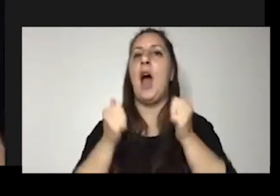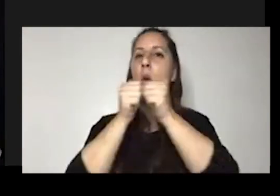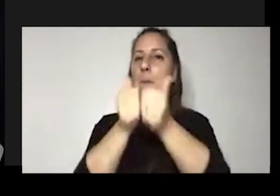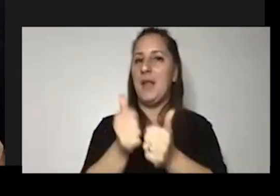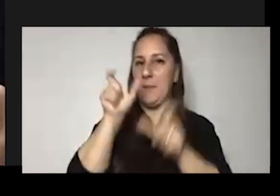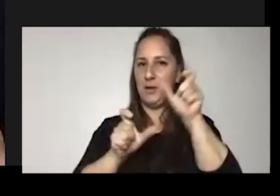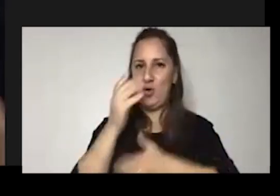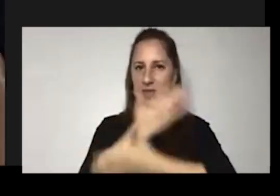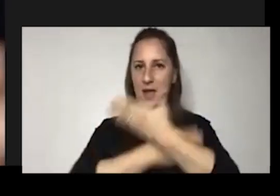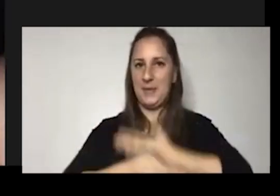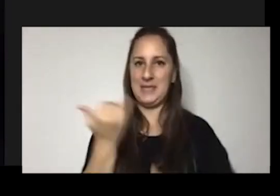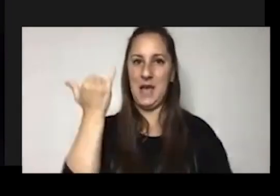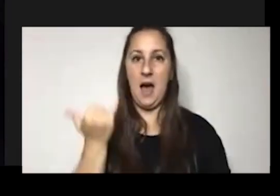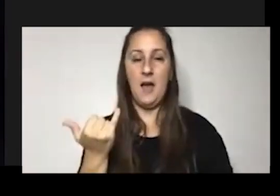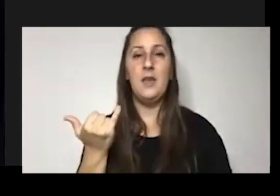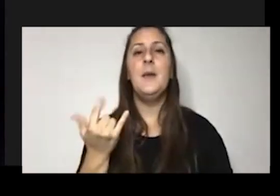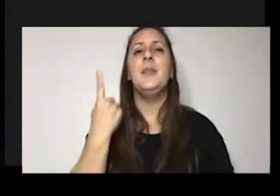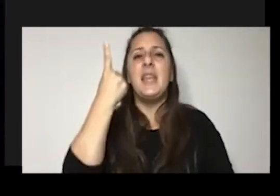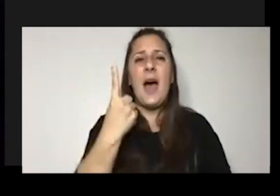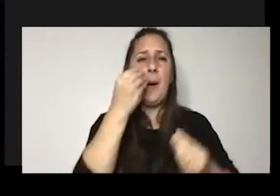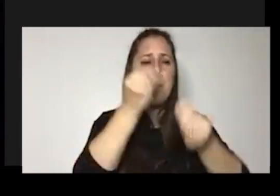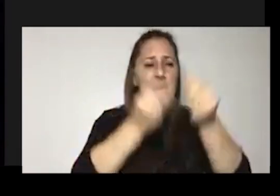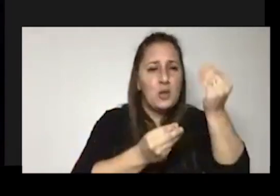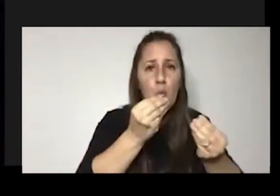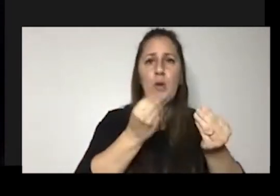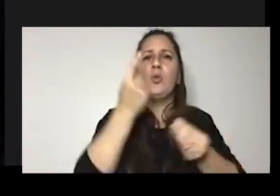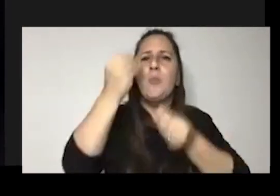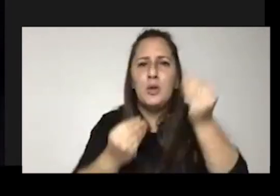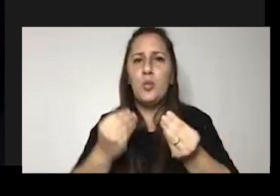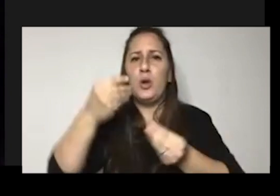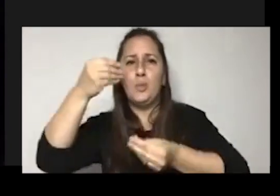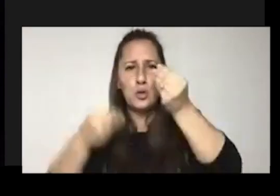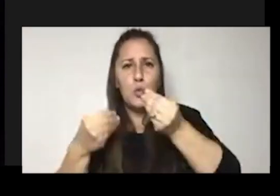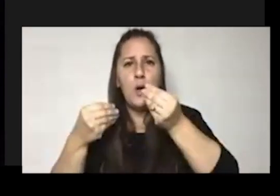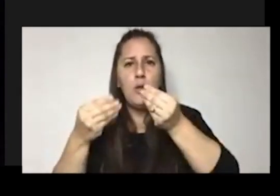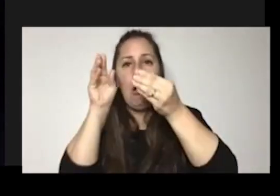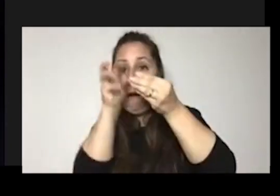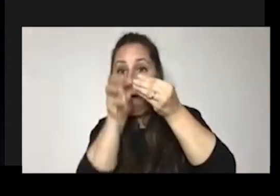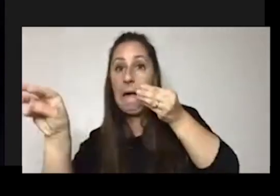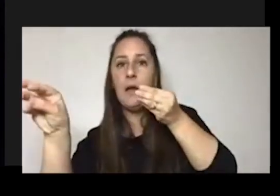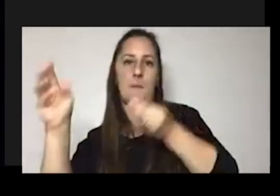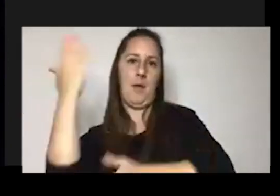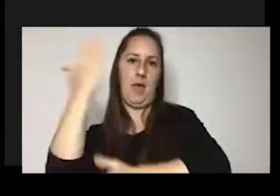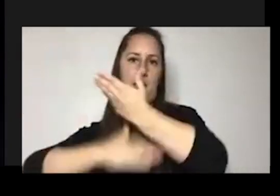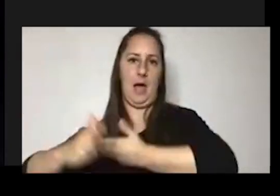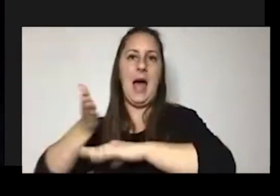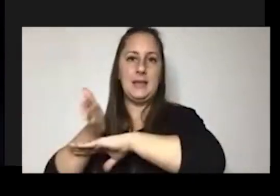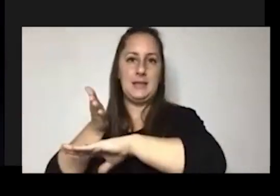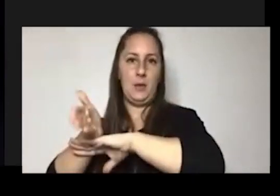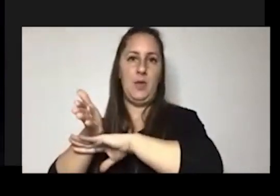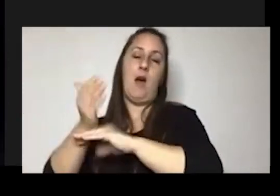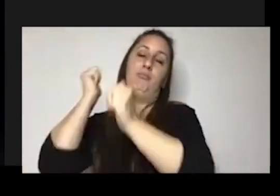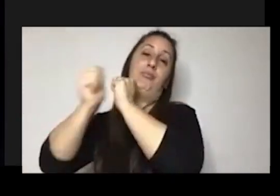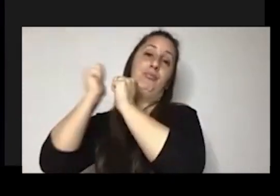que cada presupuesto tenga una cuota orientada a la discapacidad, a la accesibilidad arquitectónica, a la accesibilidad